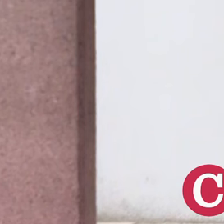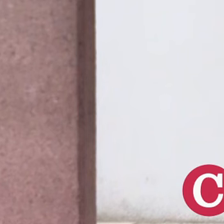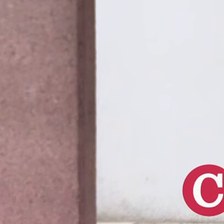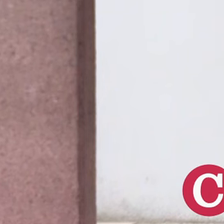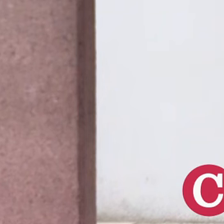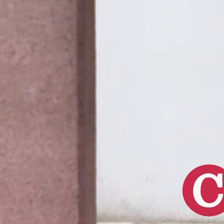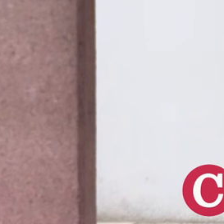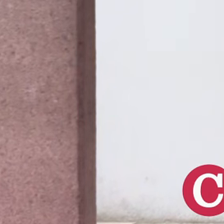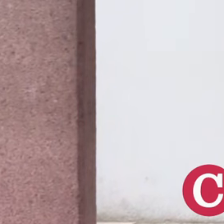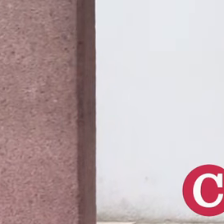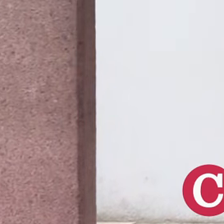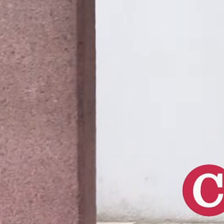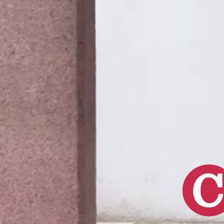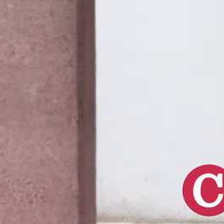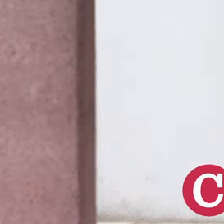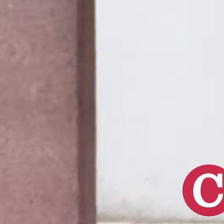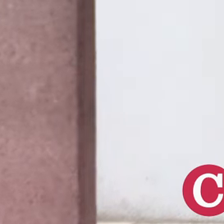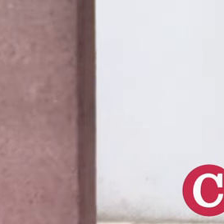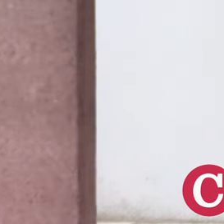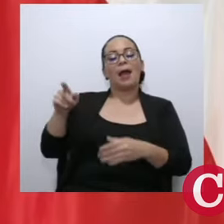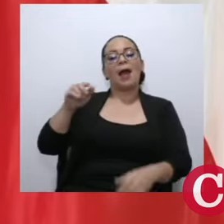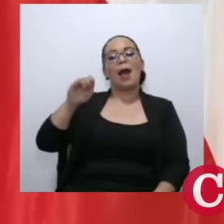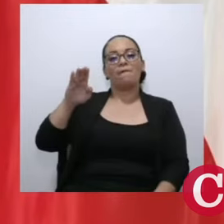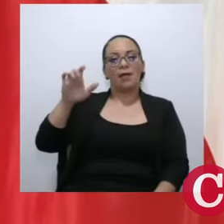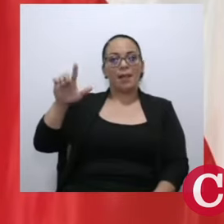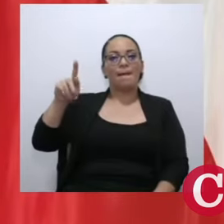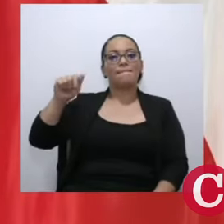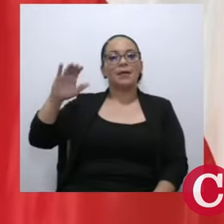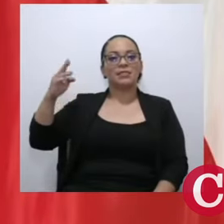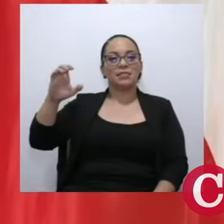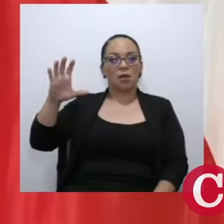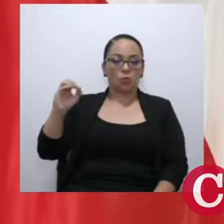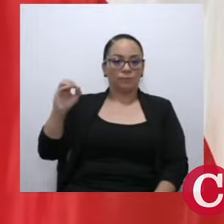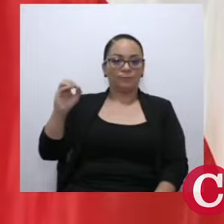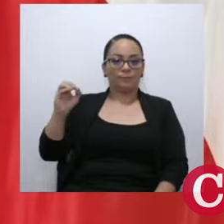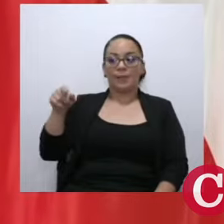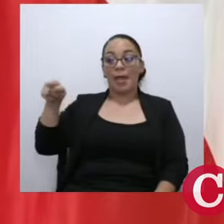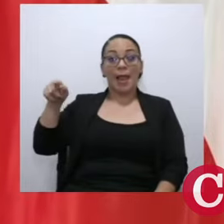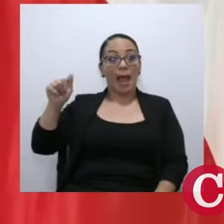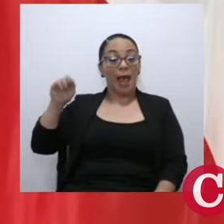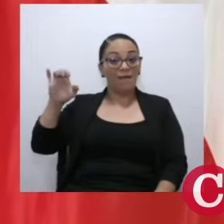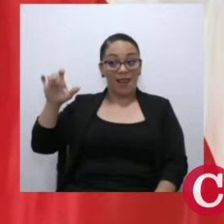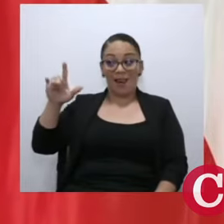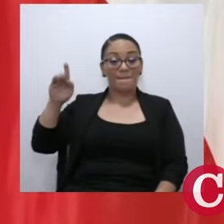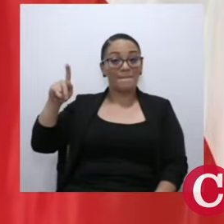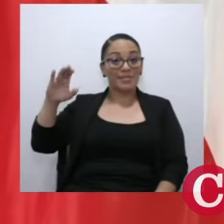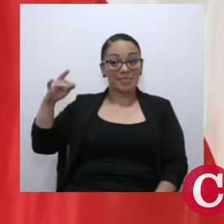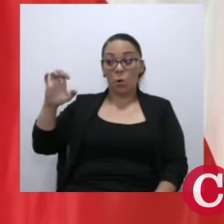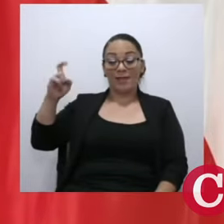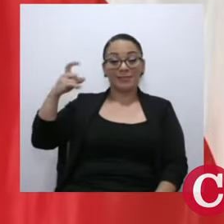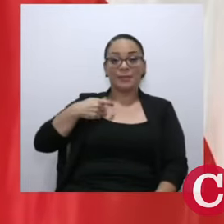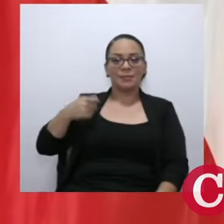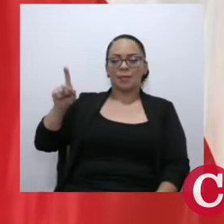un comunicado conjunto publicado tras la reunión bilateral con el presidente costarricense Rodrigo Chávez, ambos manifestaron su